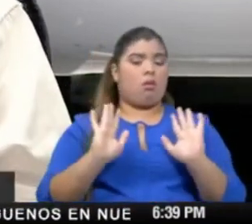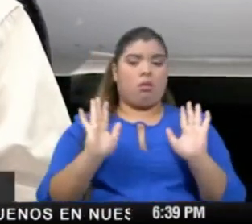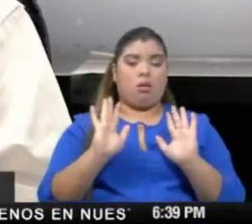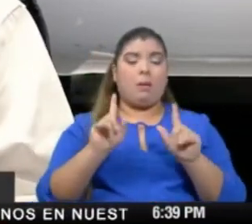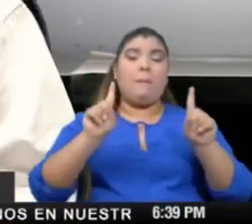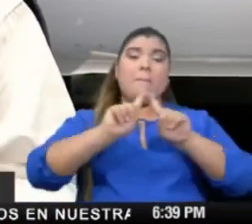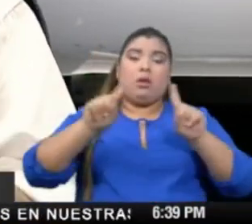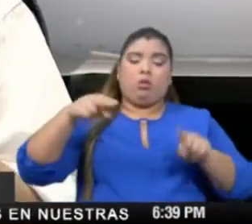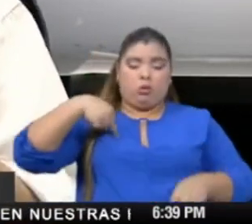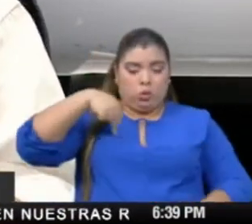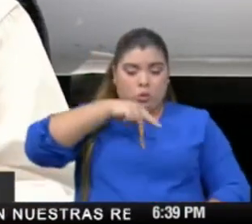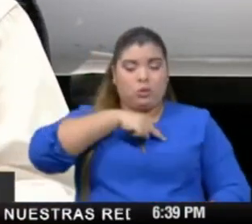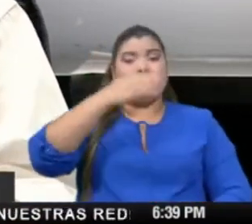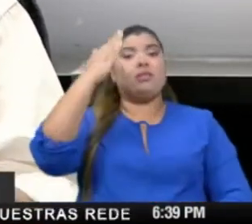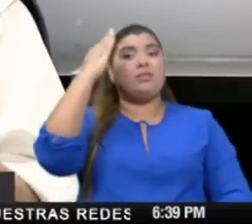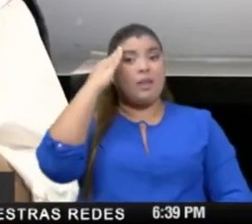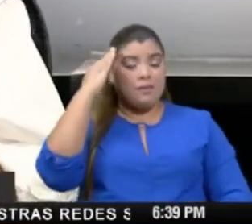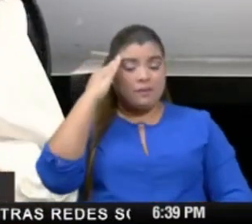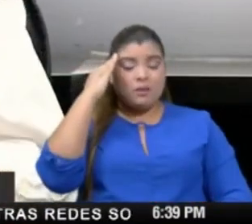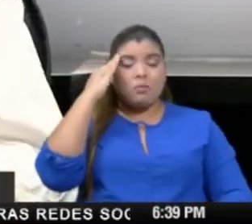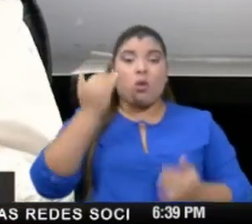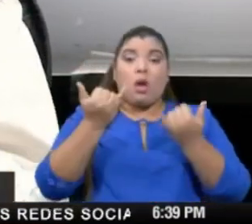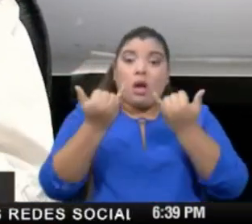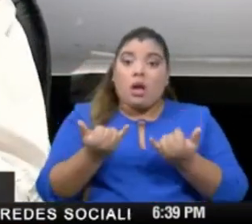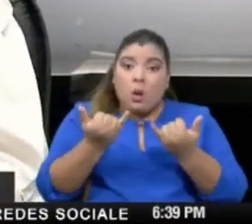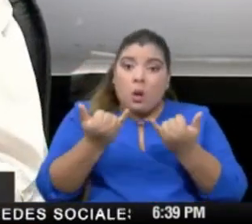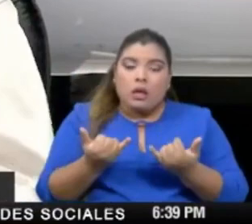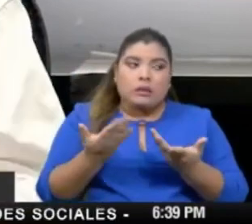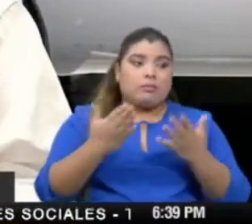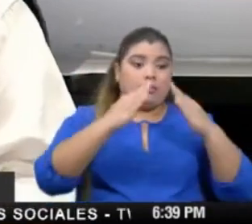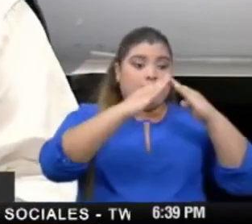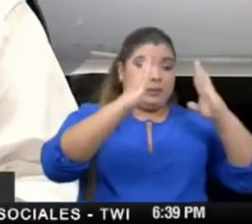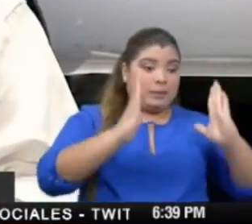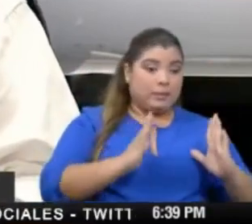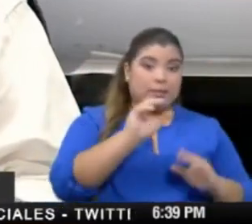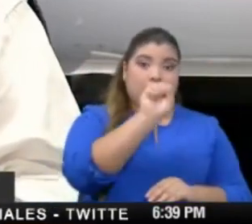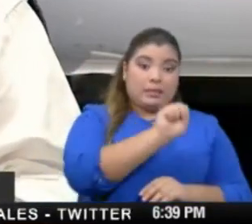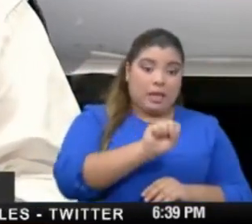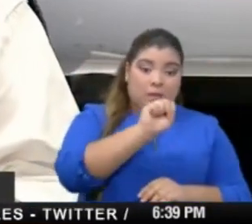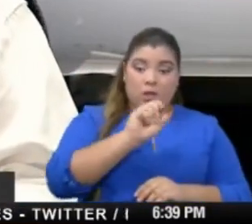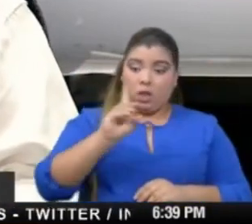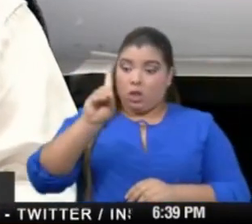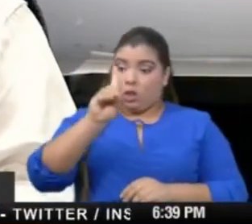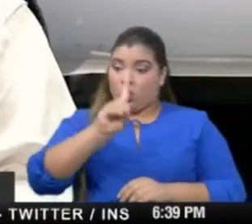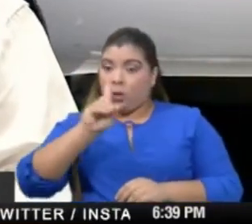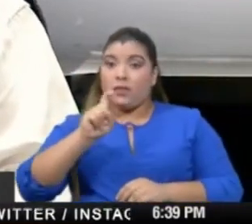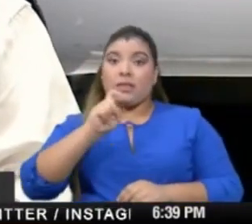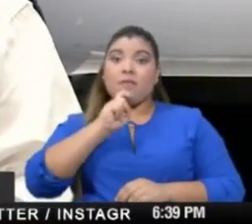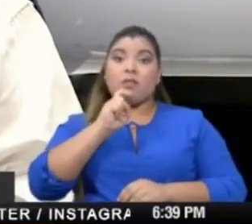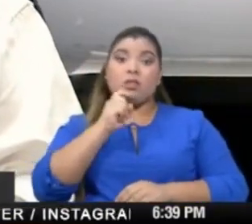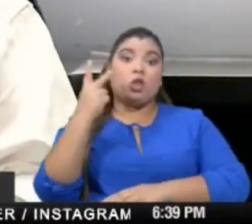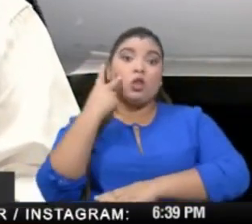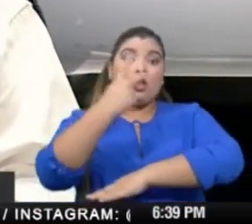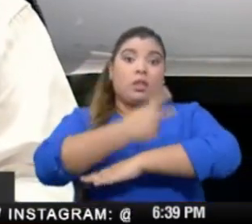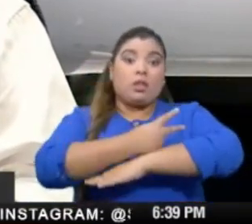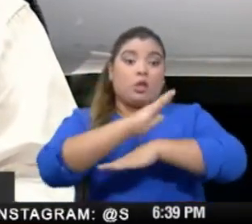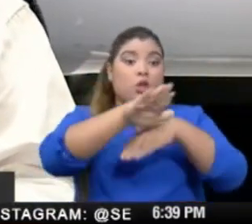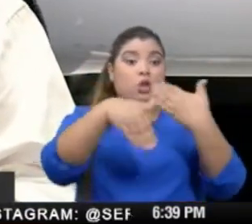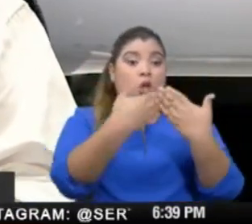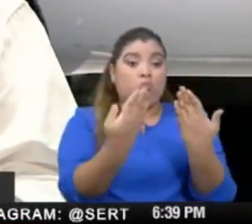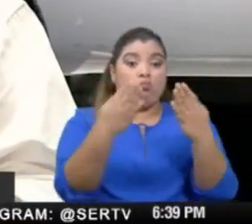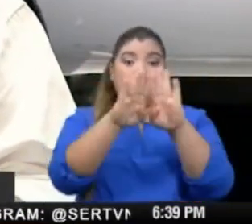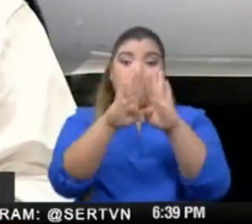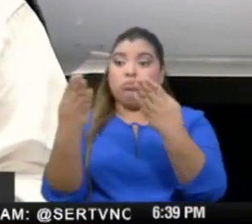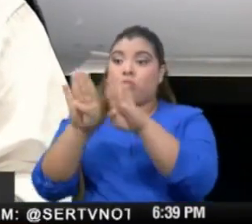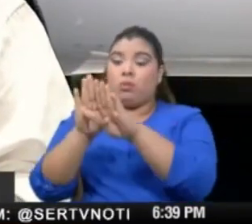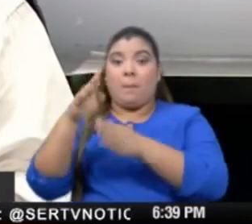Somos conscientes que frente a la cuarentena de fin de semana, las personas se preocupan